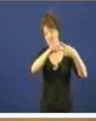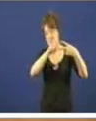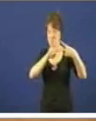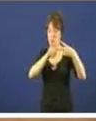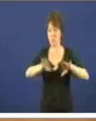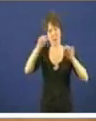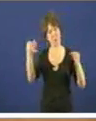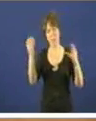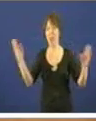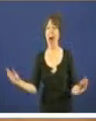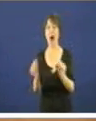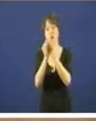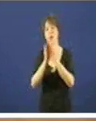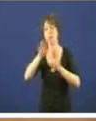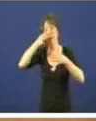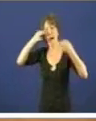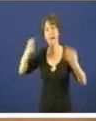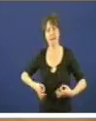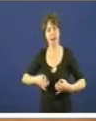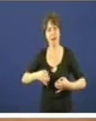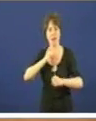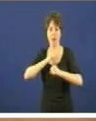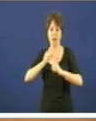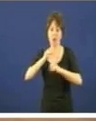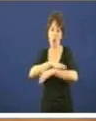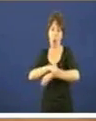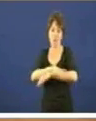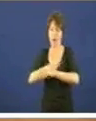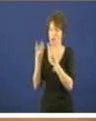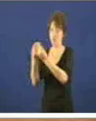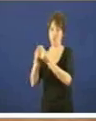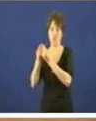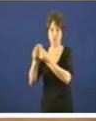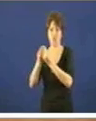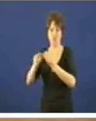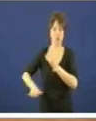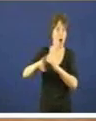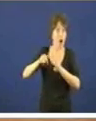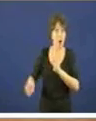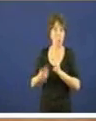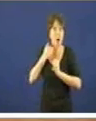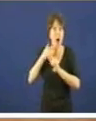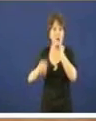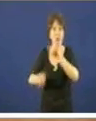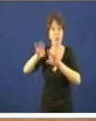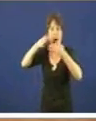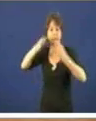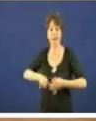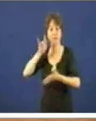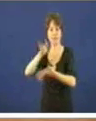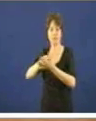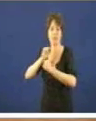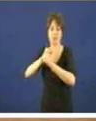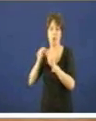acordo, dado que gobernan xuntos en todas as institucións onde perden as eleccións. Señoría, Quero dicirlle que actuamos con